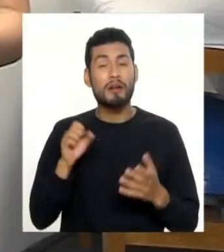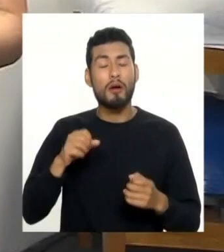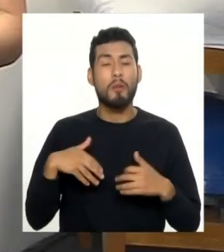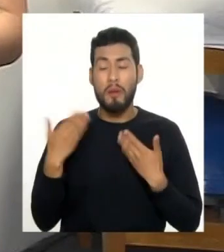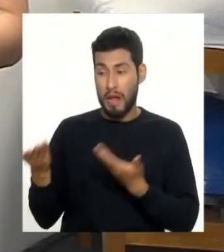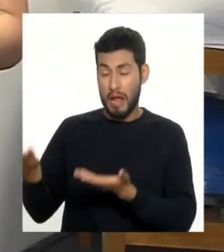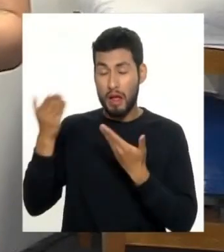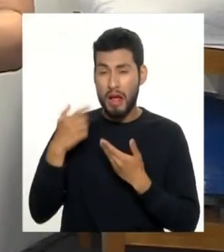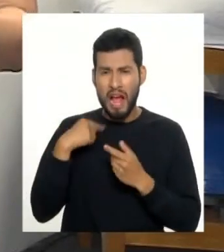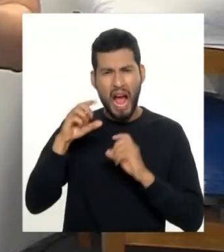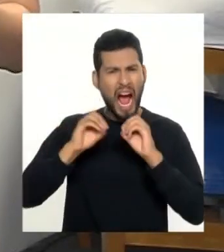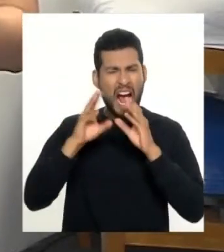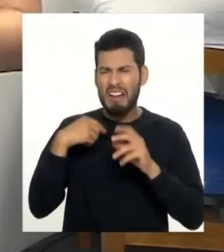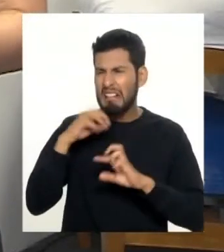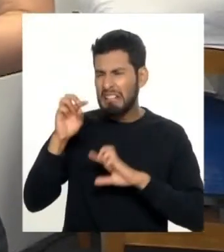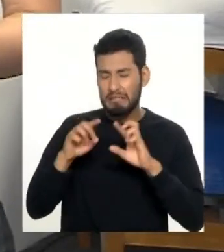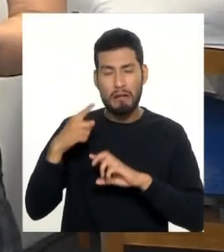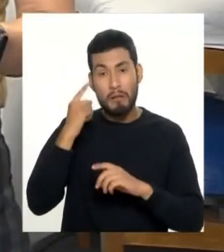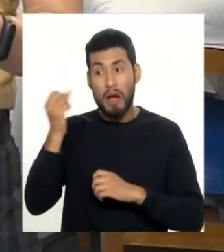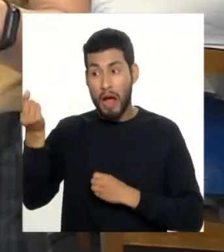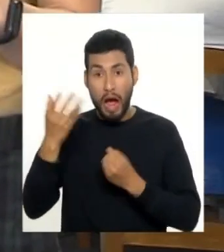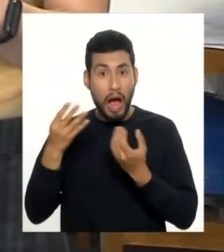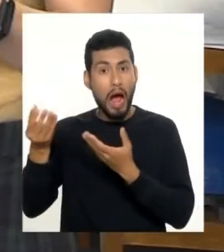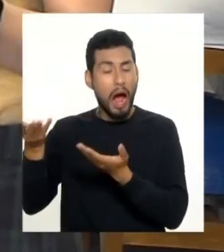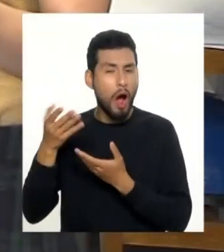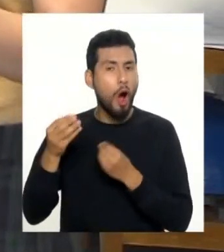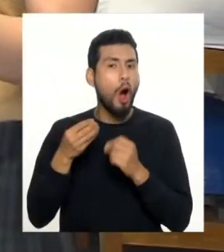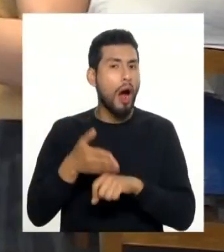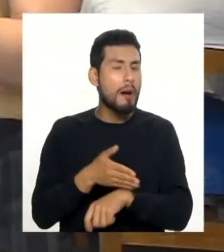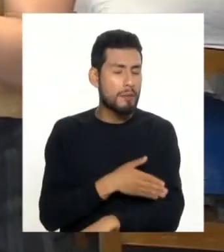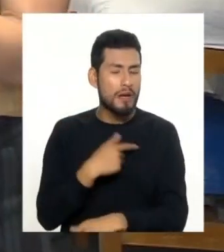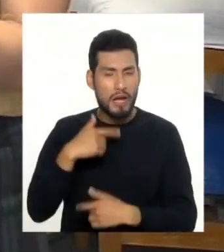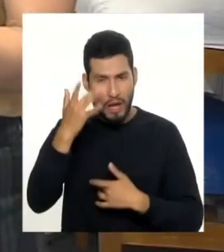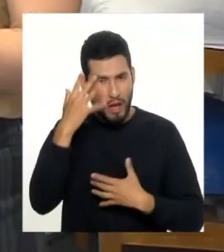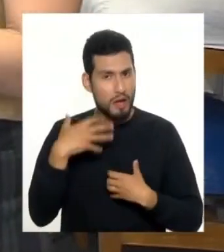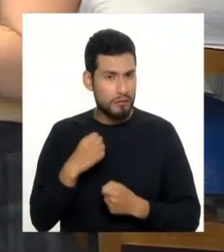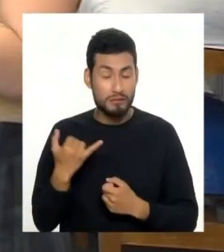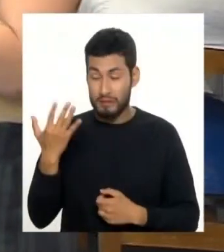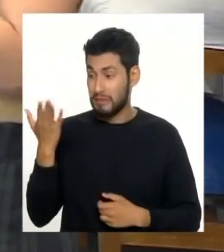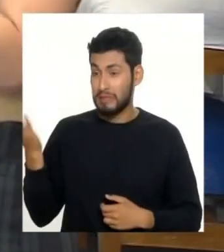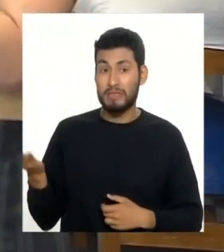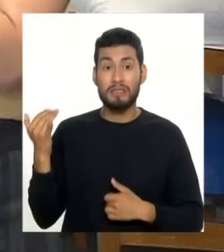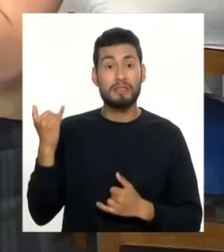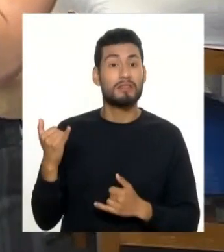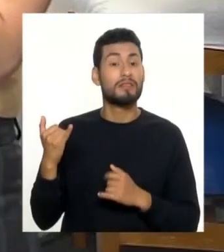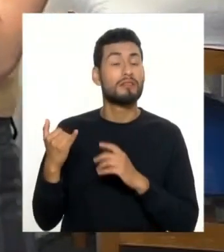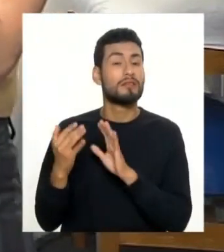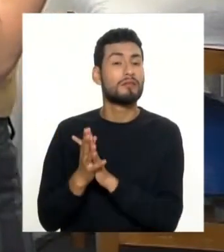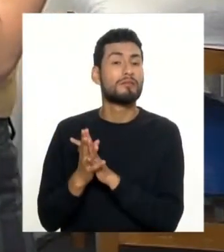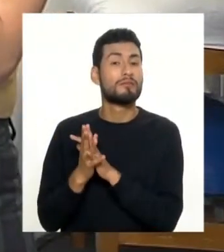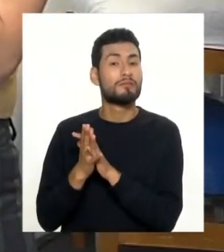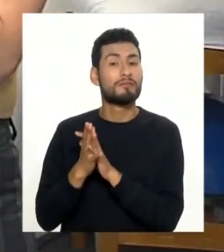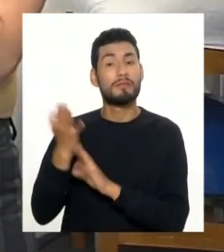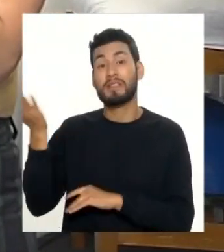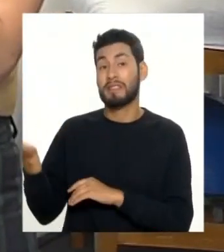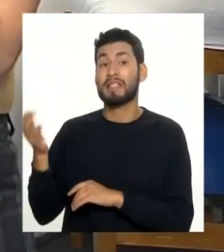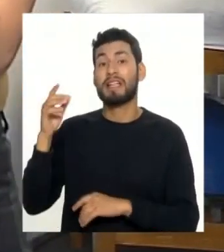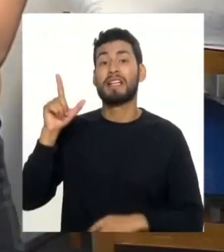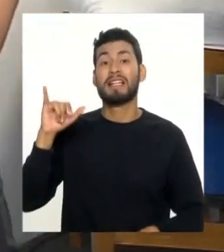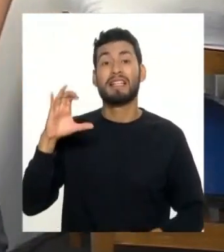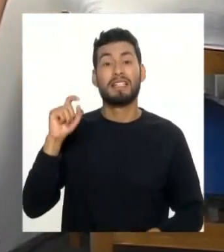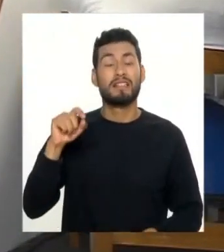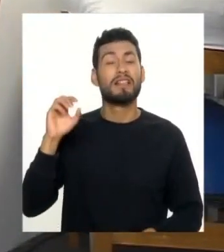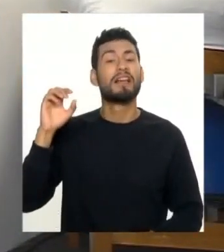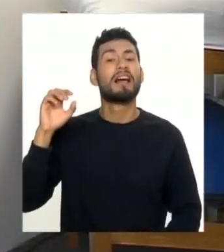den luces sobre cómo podemos ir mejorando en esta condición o patología? Bueno, para eso estamos con la